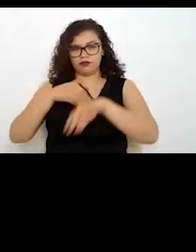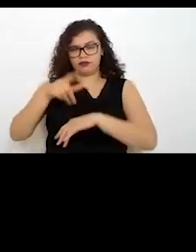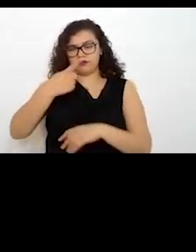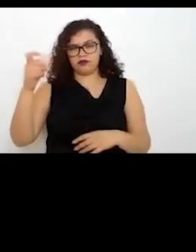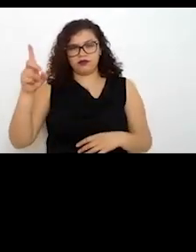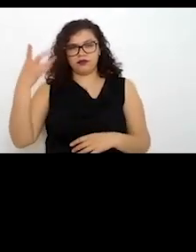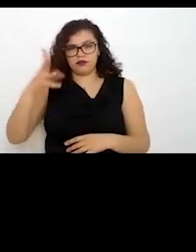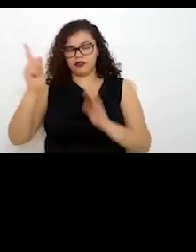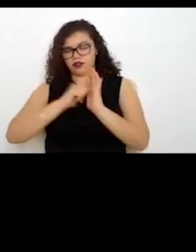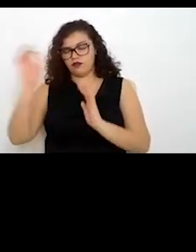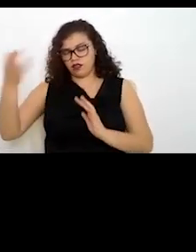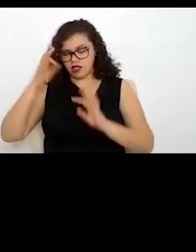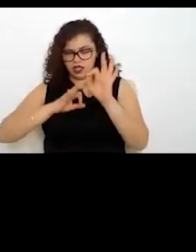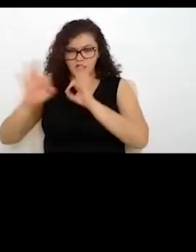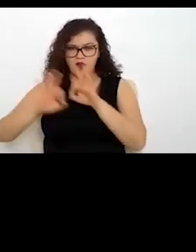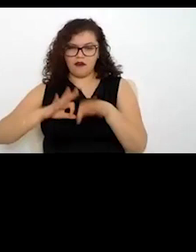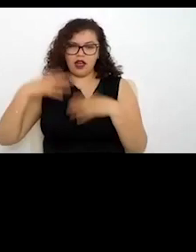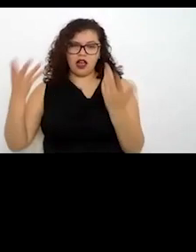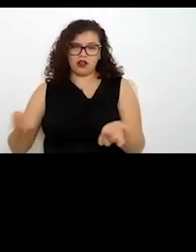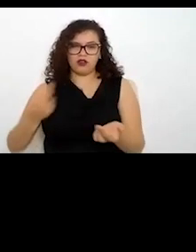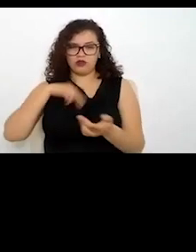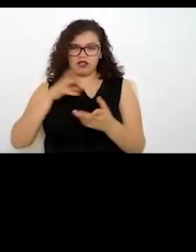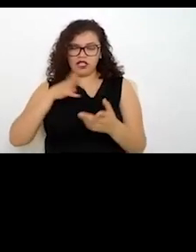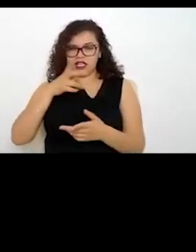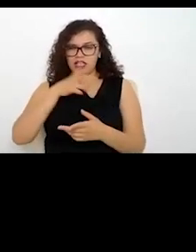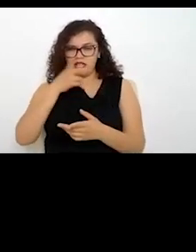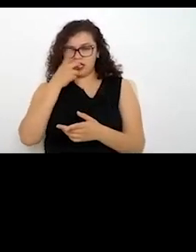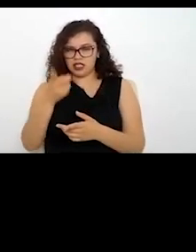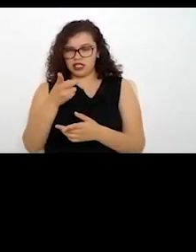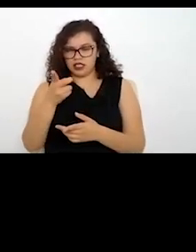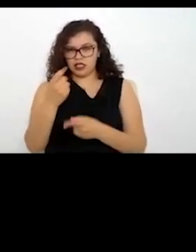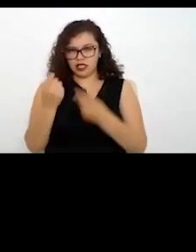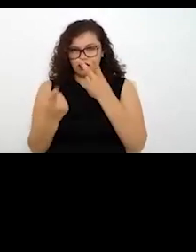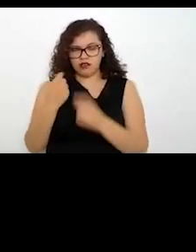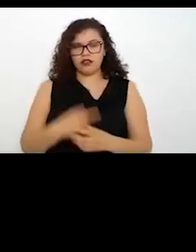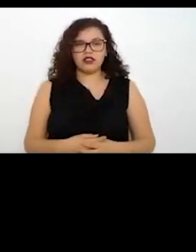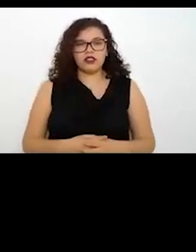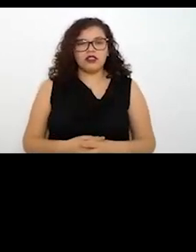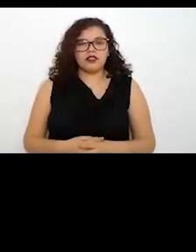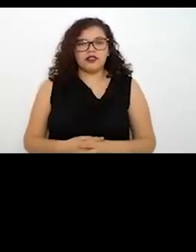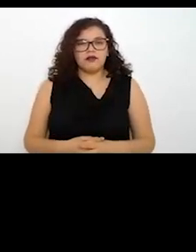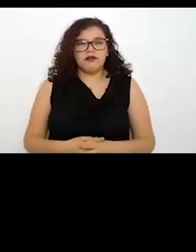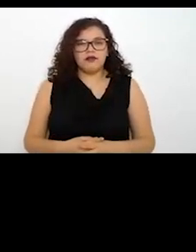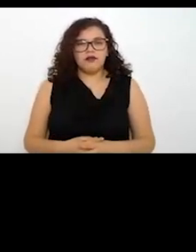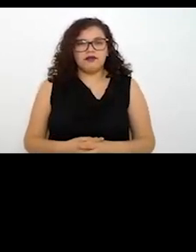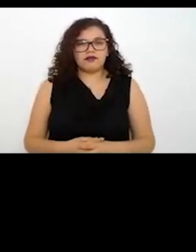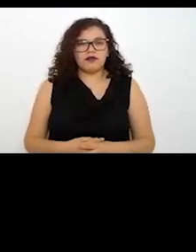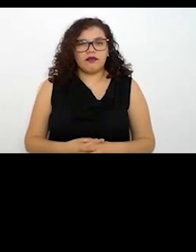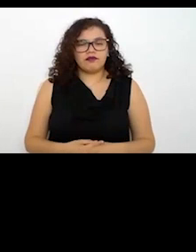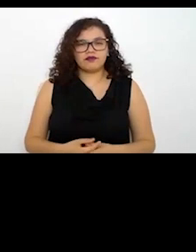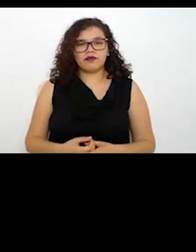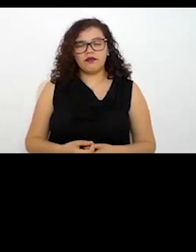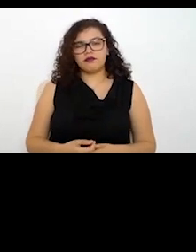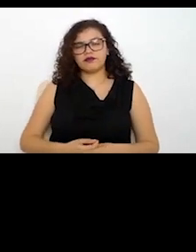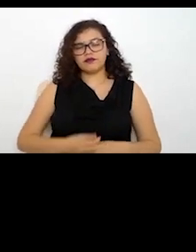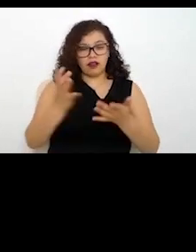Ley Federal del Trabajo y pues vamos a hacer mención de ellos, que son prácticamente todo lo que, además del trabajo